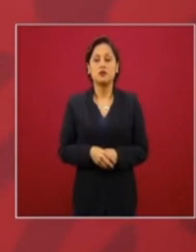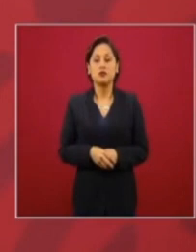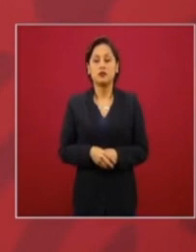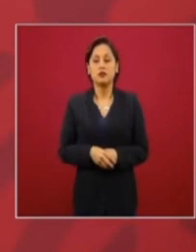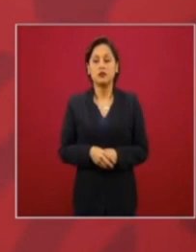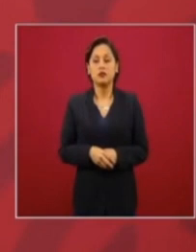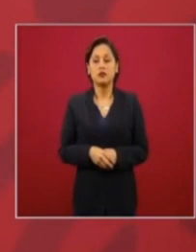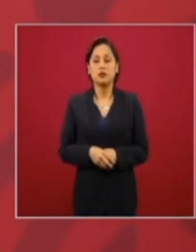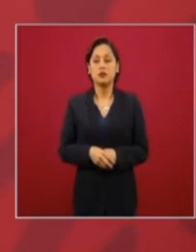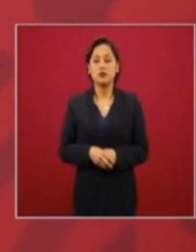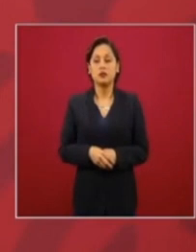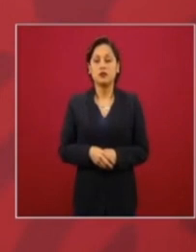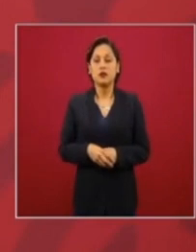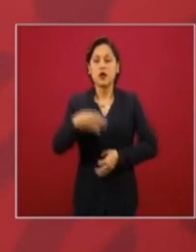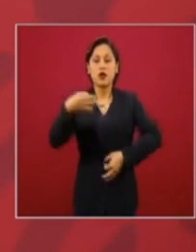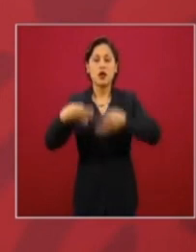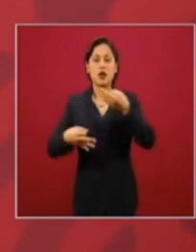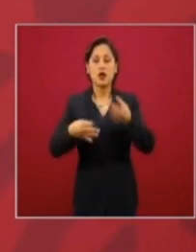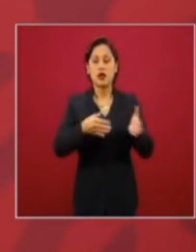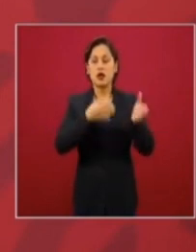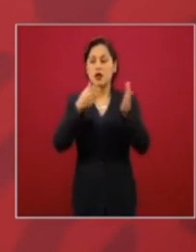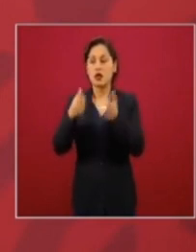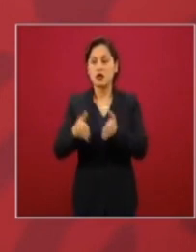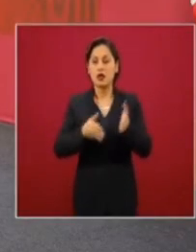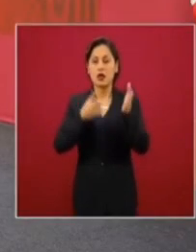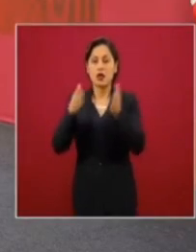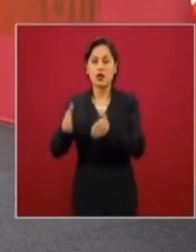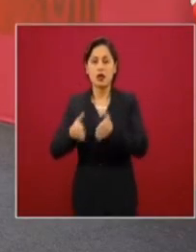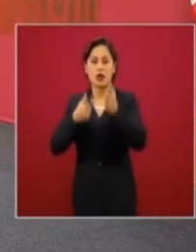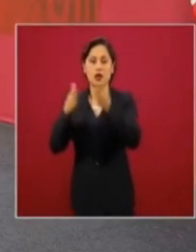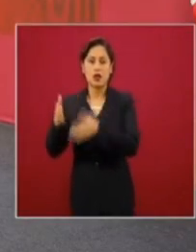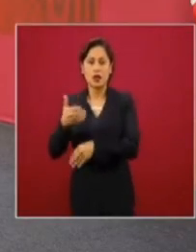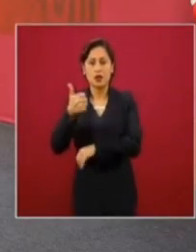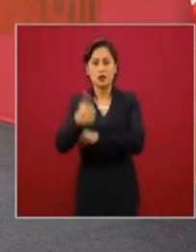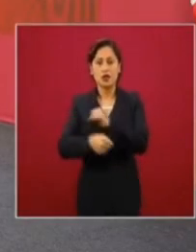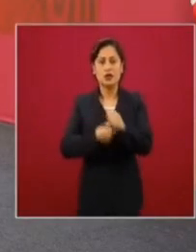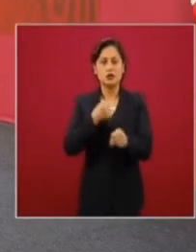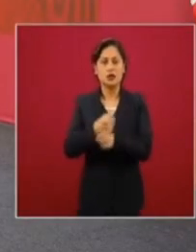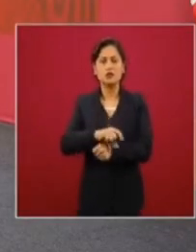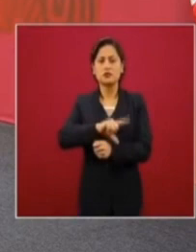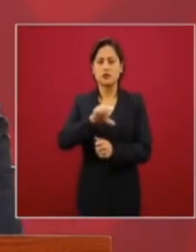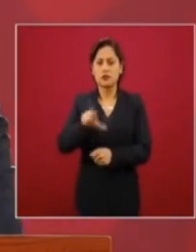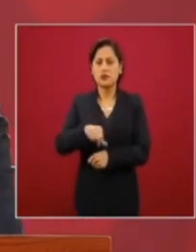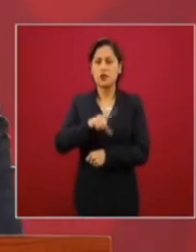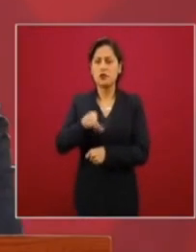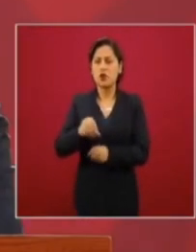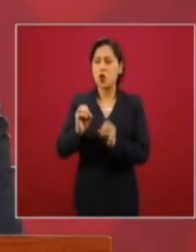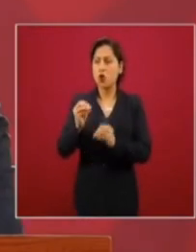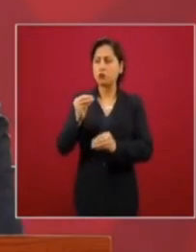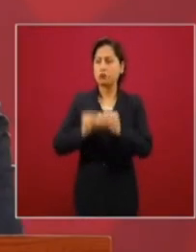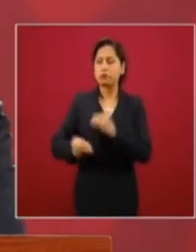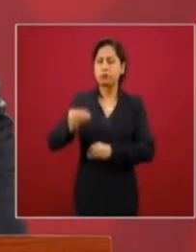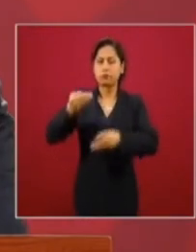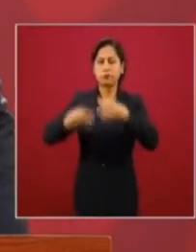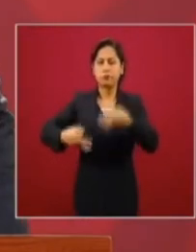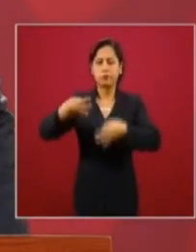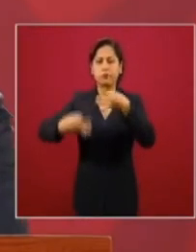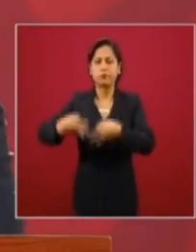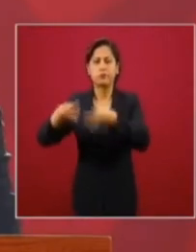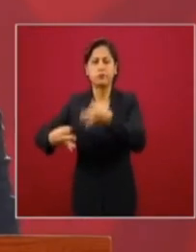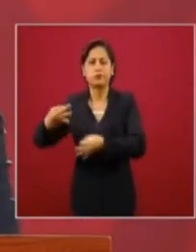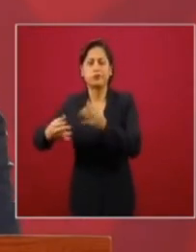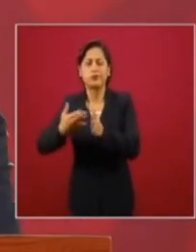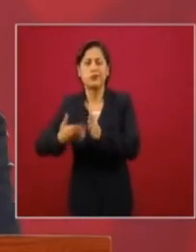se llevaban todo el sexenio en juzgados, y al